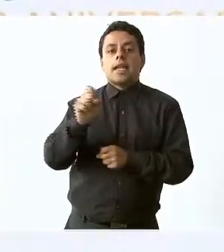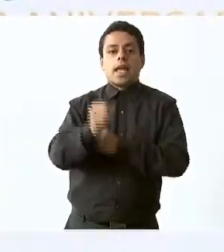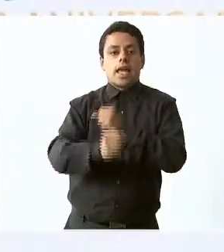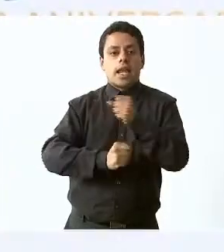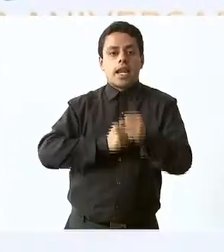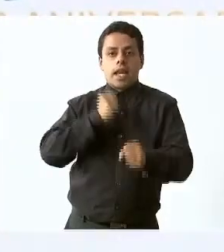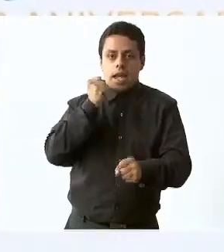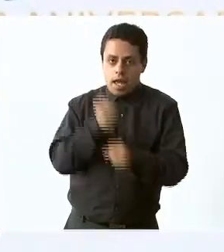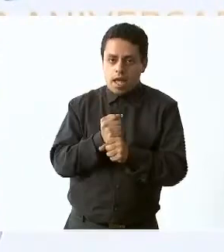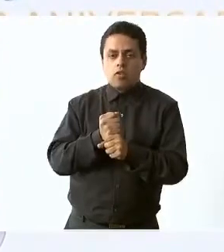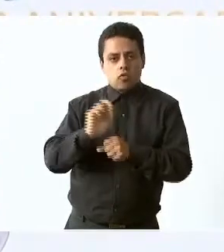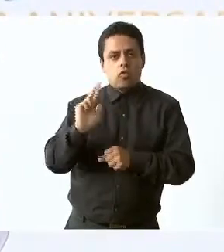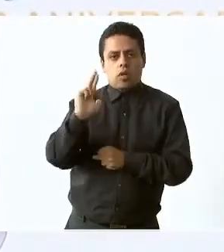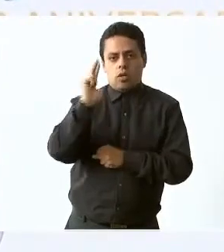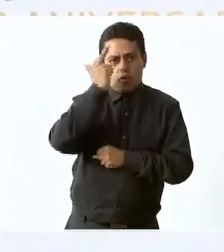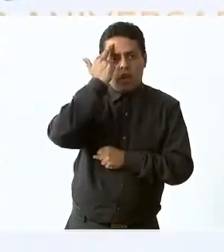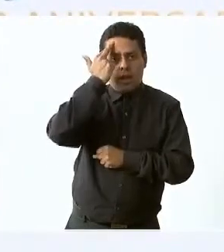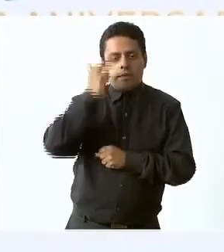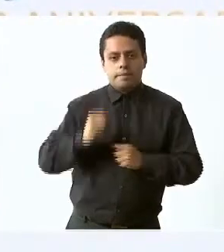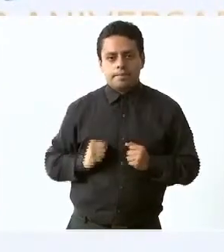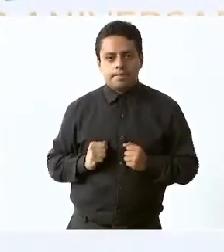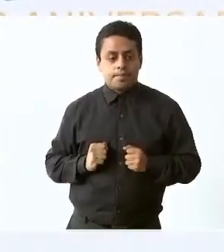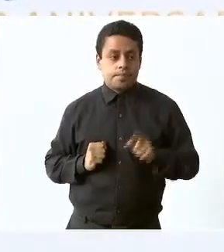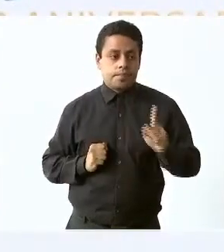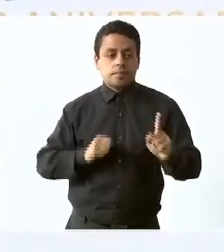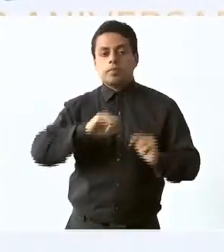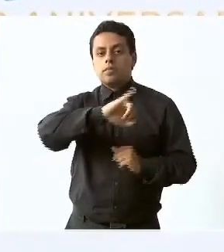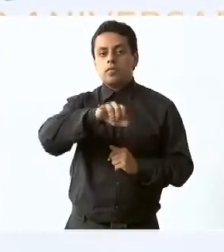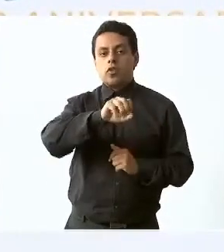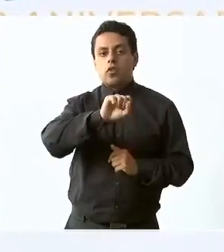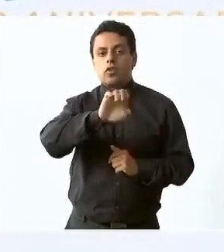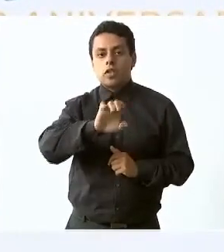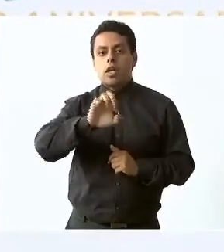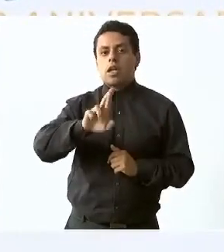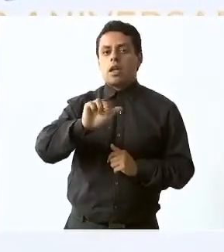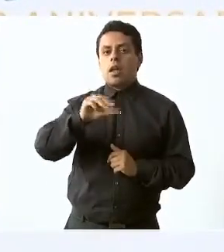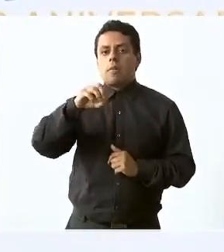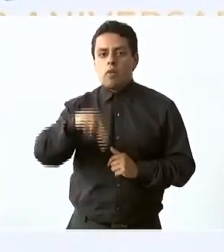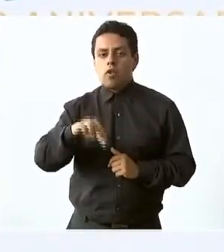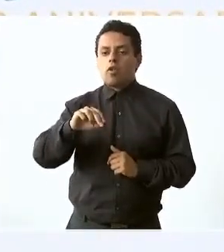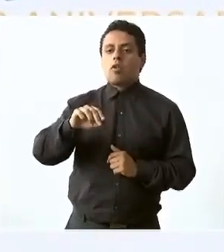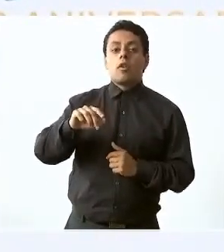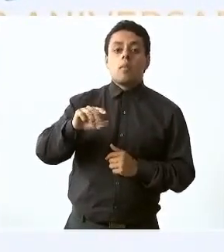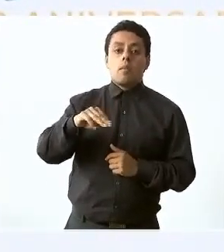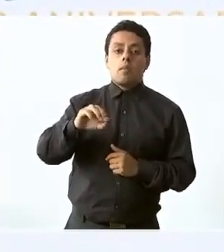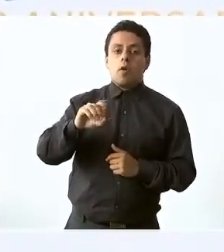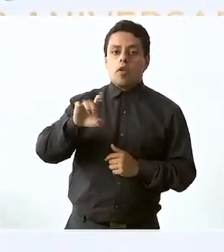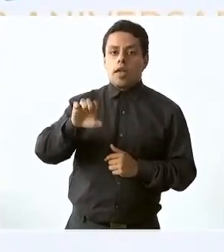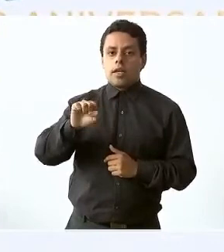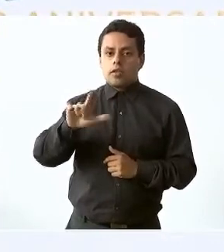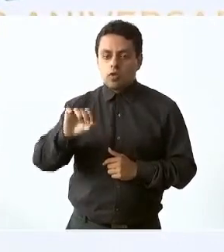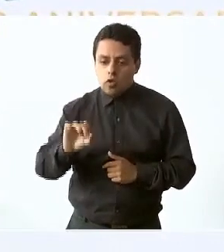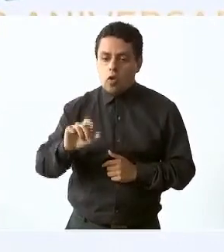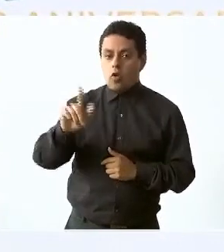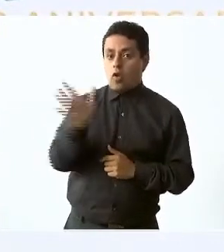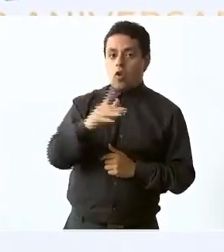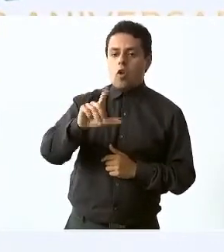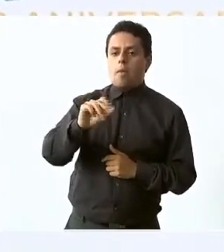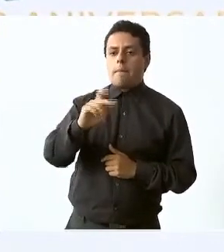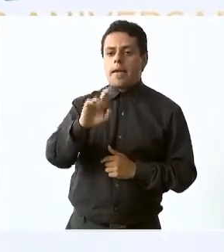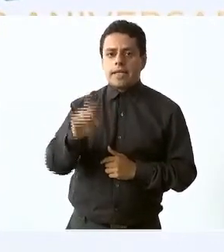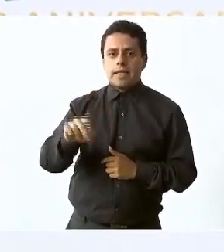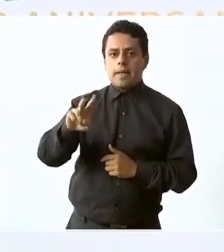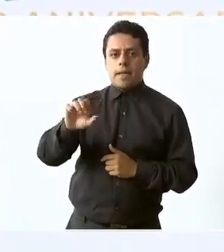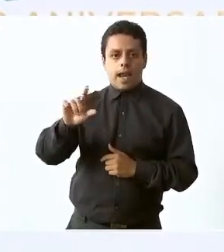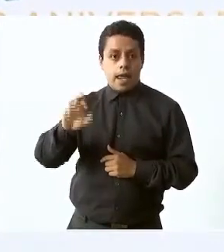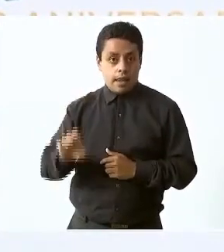centenario. José Ramón Modesto López Velarde Berumen, como bien apuntan quienes se han adentrado